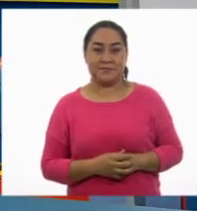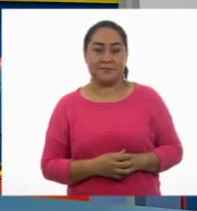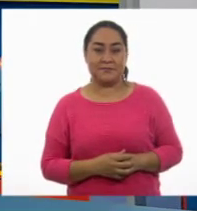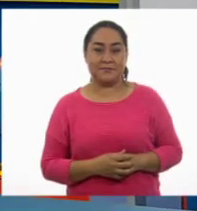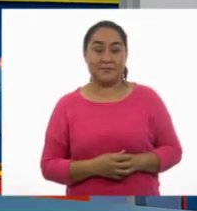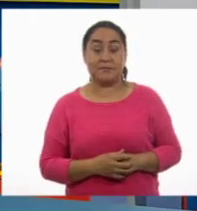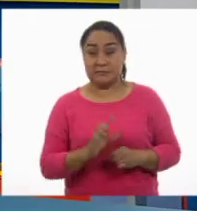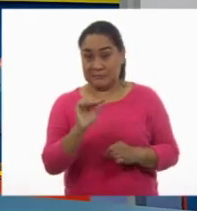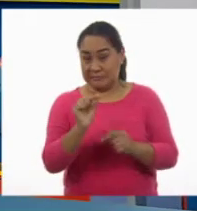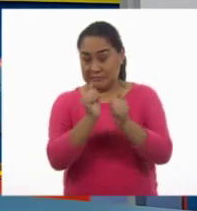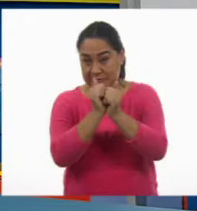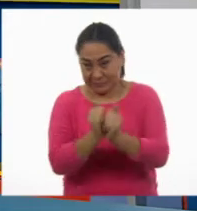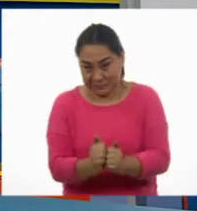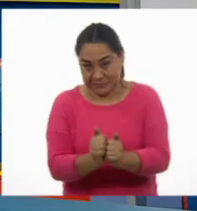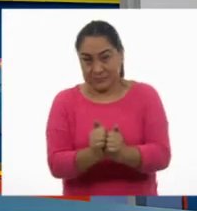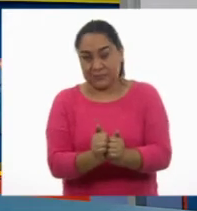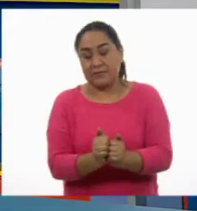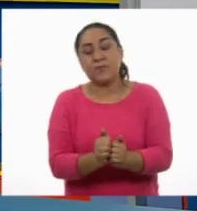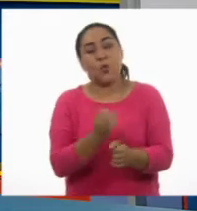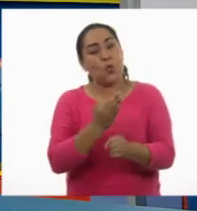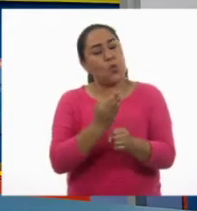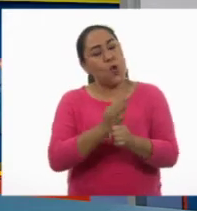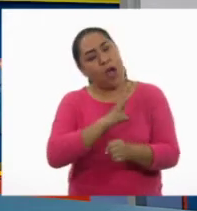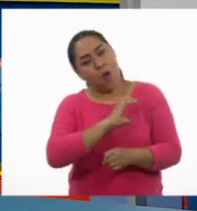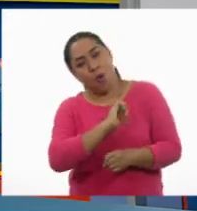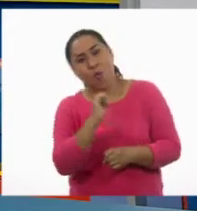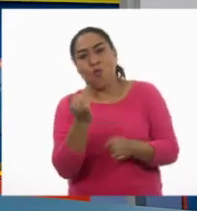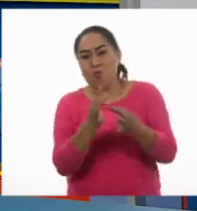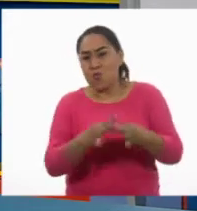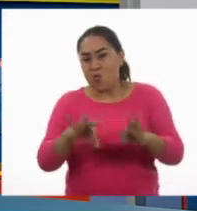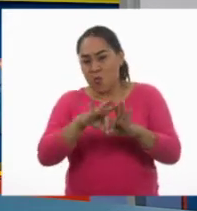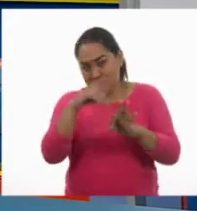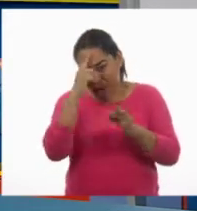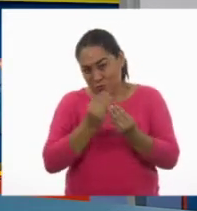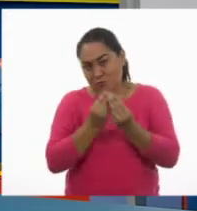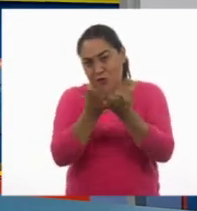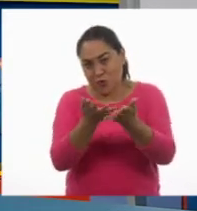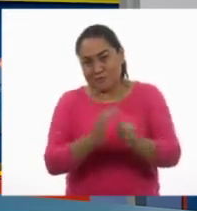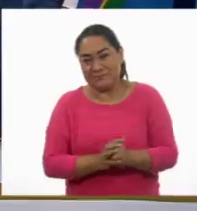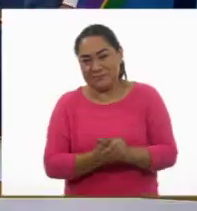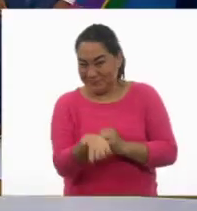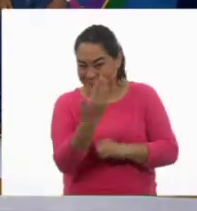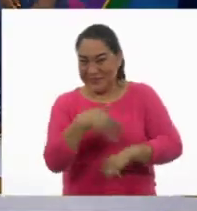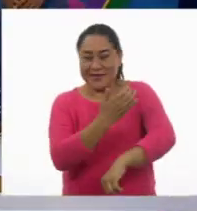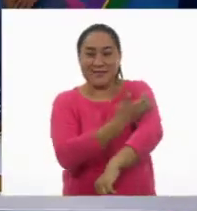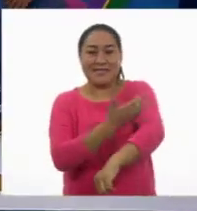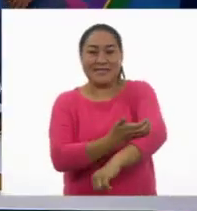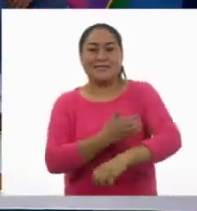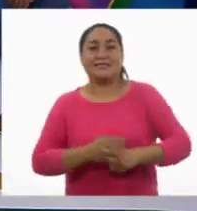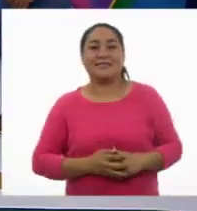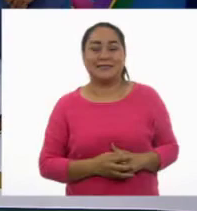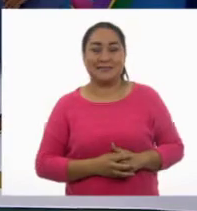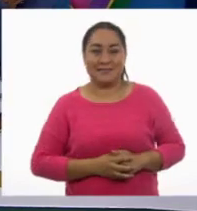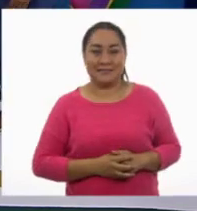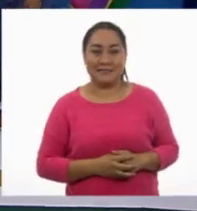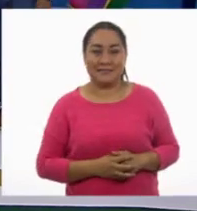No se muevan de su lugar. Tenemos algo muy importante para ustedes. Acompáñenos.